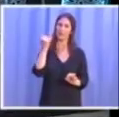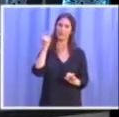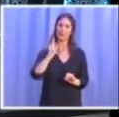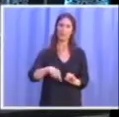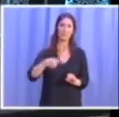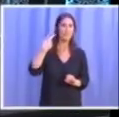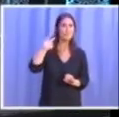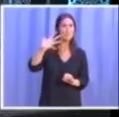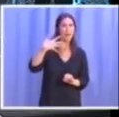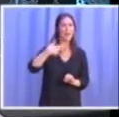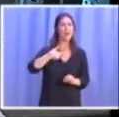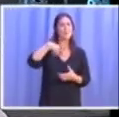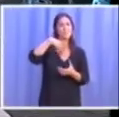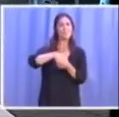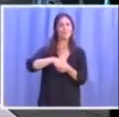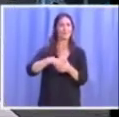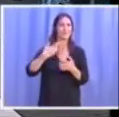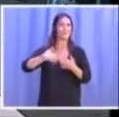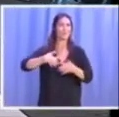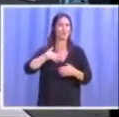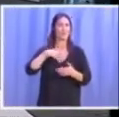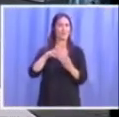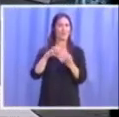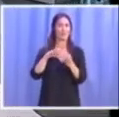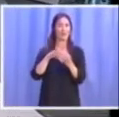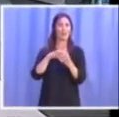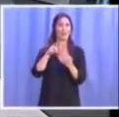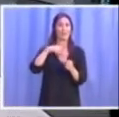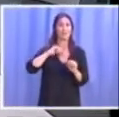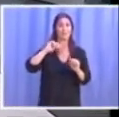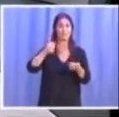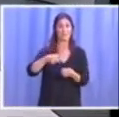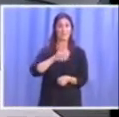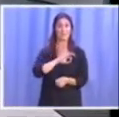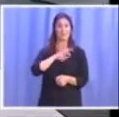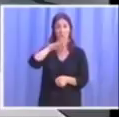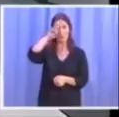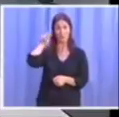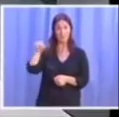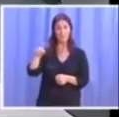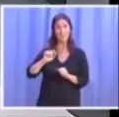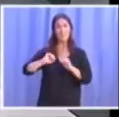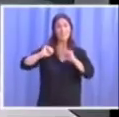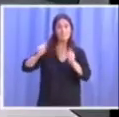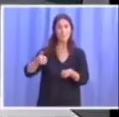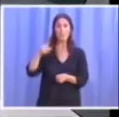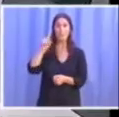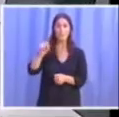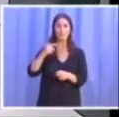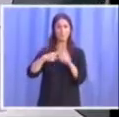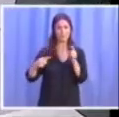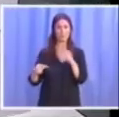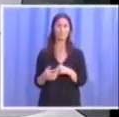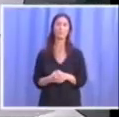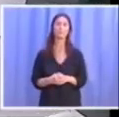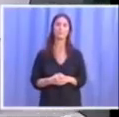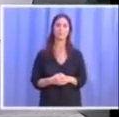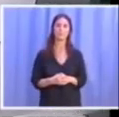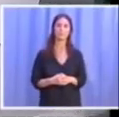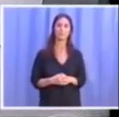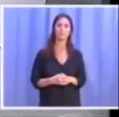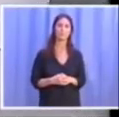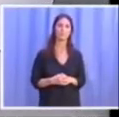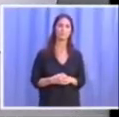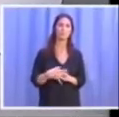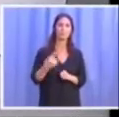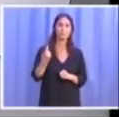gran locomotora de Granada. ¿Hacia dónde debe ir Granada? Y empiezo por usted, señor Cambril. Comienza su minuto y medio. Bien.